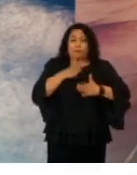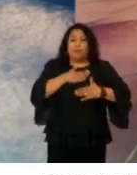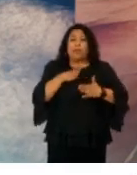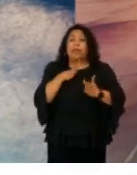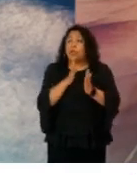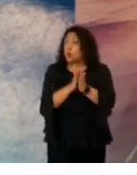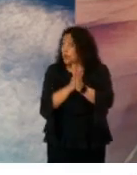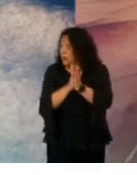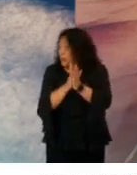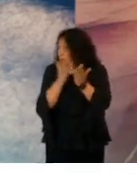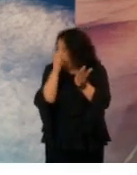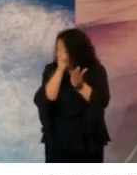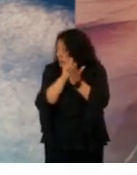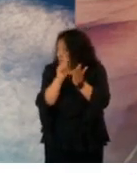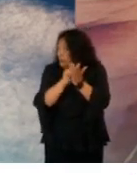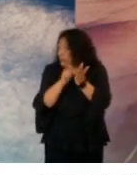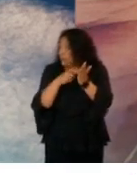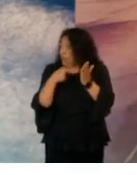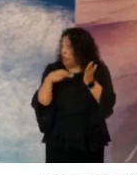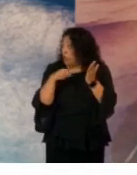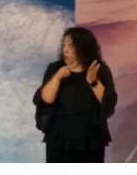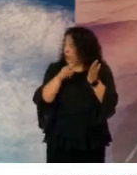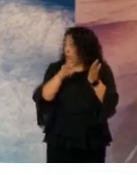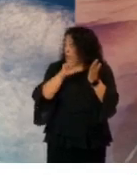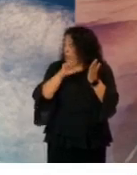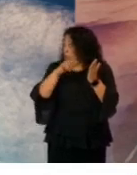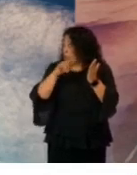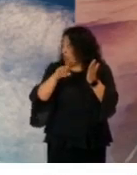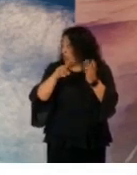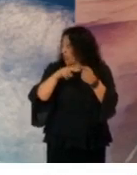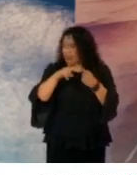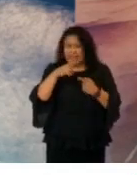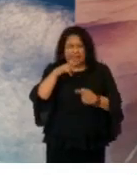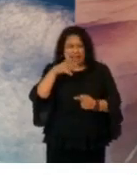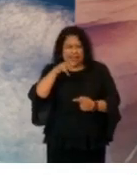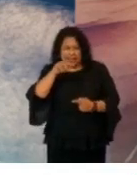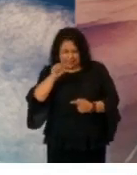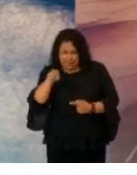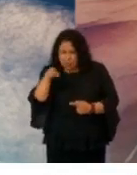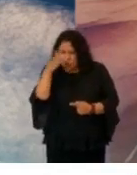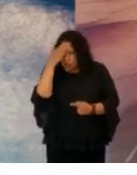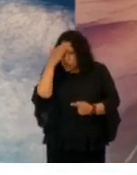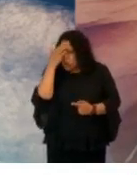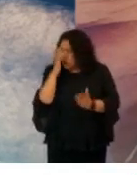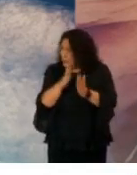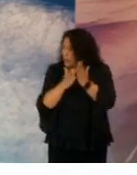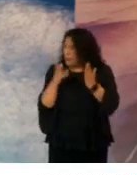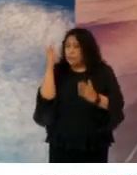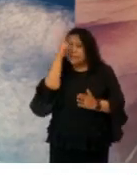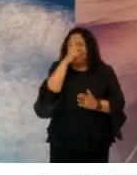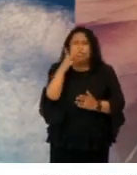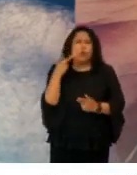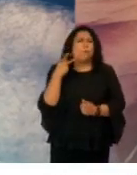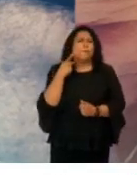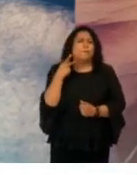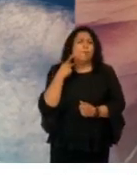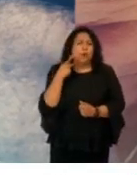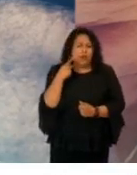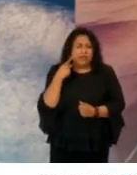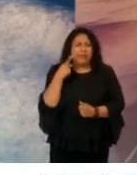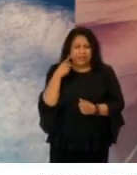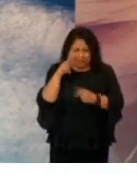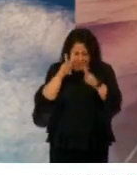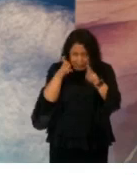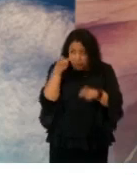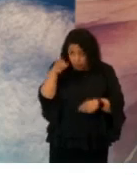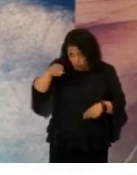de un escritor muy bueno que se llama Byung-Chul Han, no sé si lo conozcan, que tiene un libro que se llama Psicopolítica, que habla exactamente de esto, si